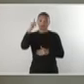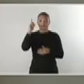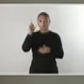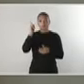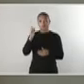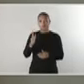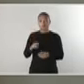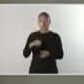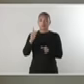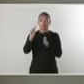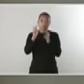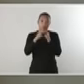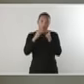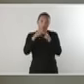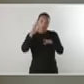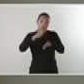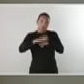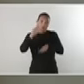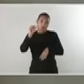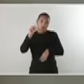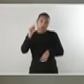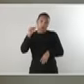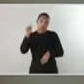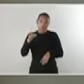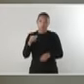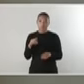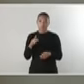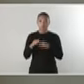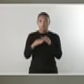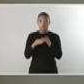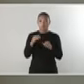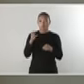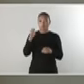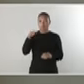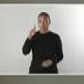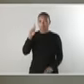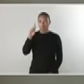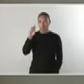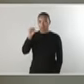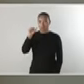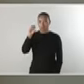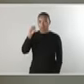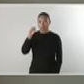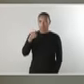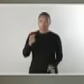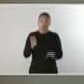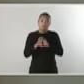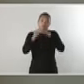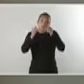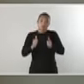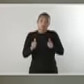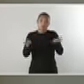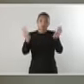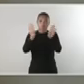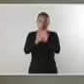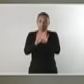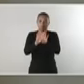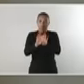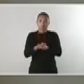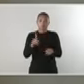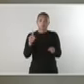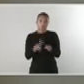Tampico más del cuarenta por ciento de la micro pequeña y mediana empresa están cerradas